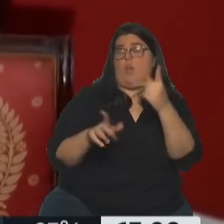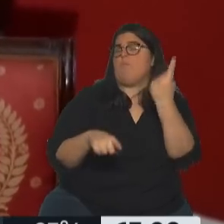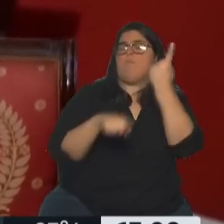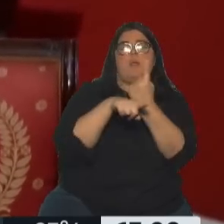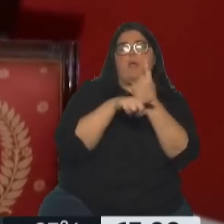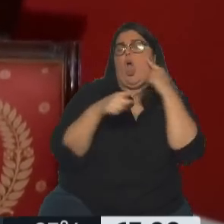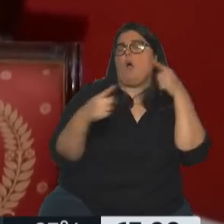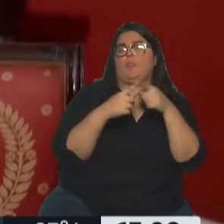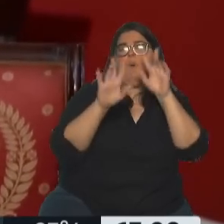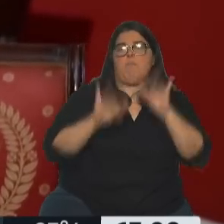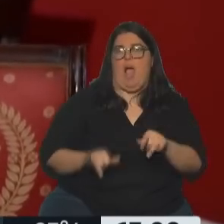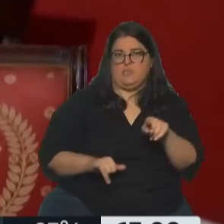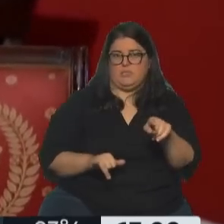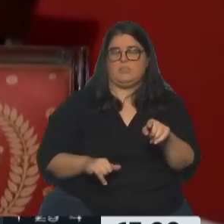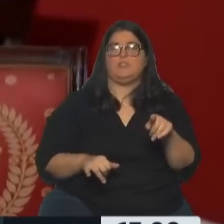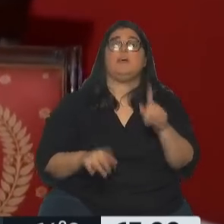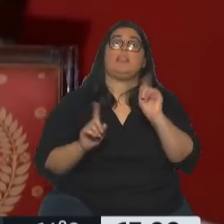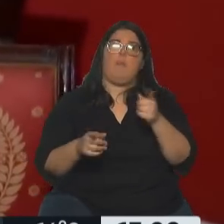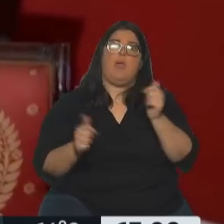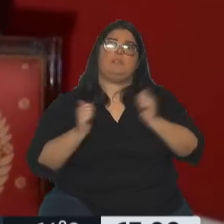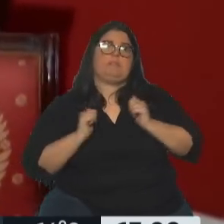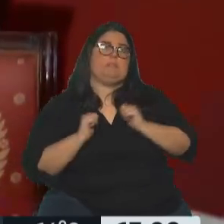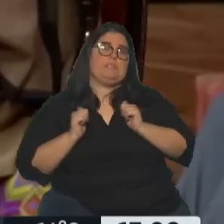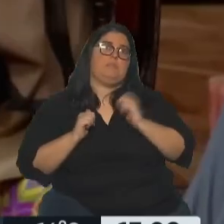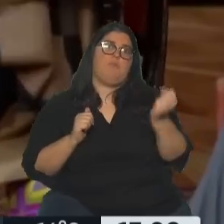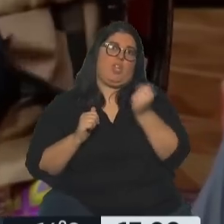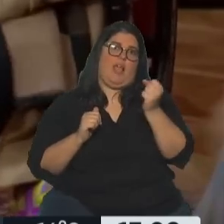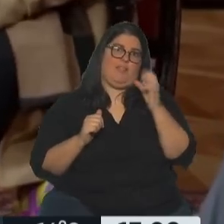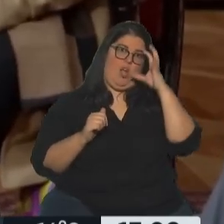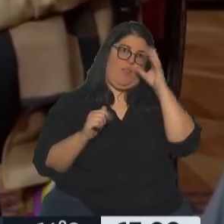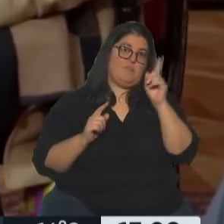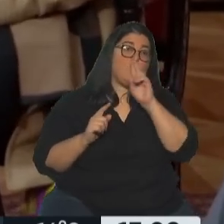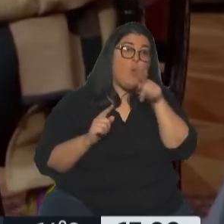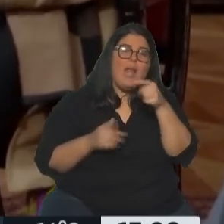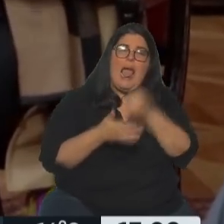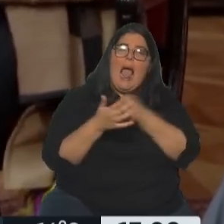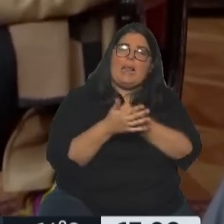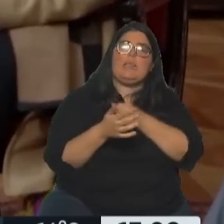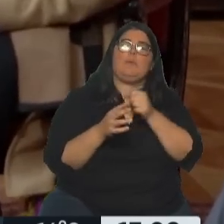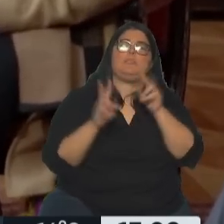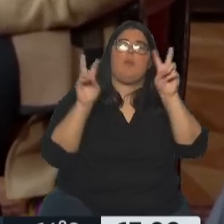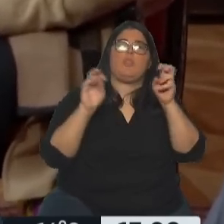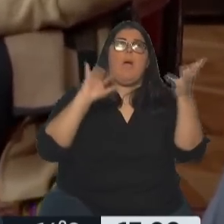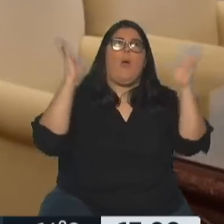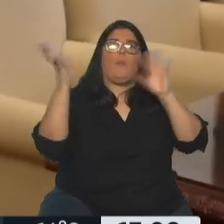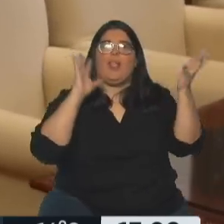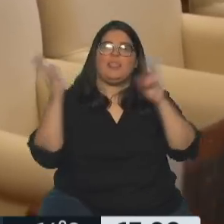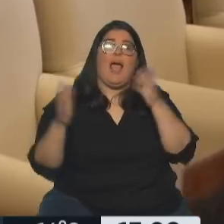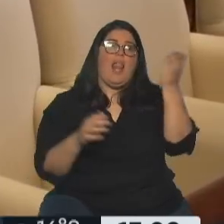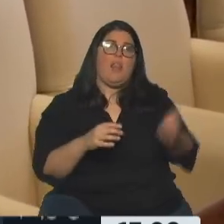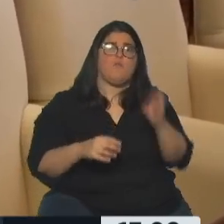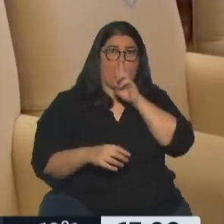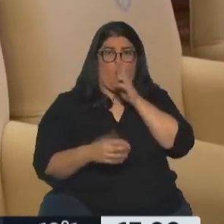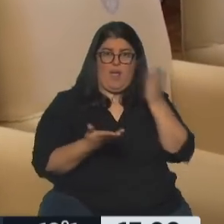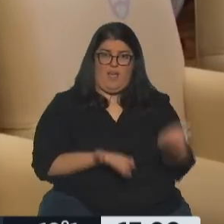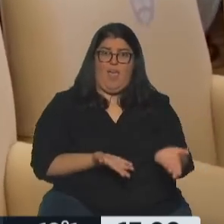genera muchísima expectativa, lo venimos contando y es válido recordar, Francia Márquez, activista ambiental, mujer, y esto también hay que decirlo